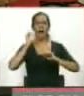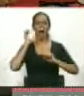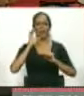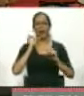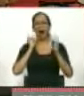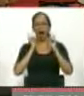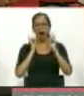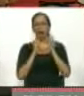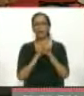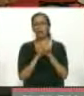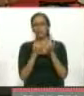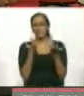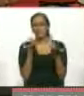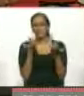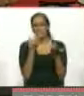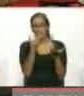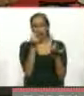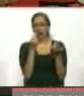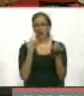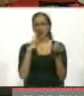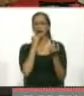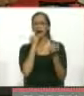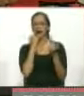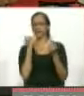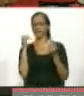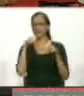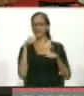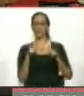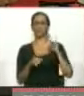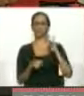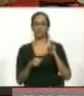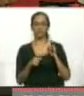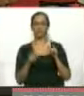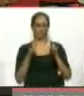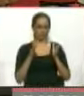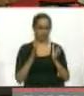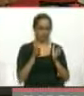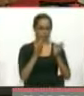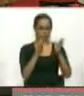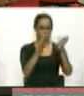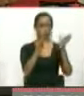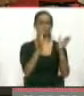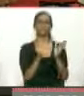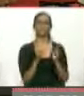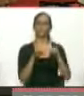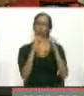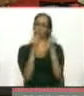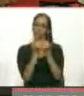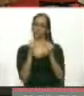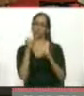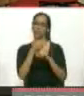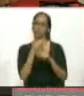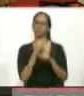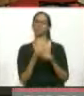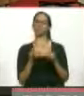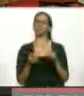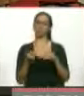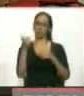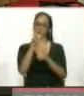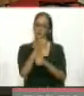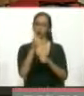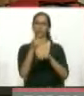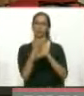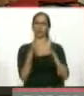sin esa connotación nos decía mango ayer sí aquí la izquierda hubiese orientado esa lucha se hubiese montó un gobierno de izquierdas pero